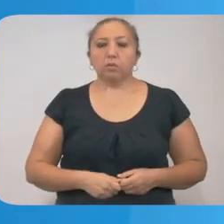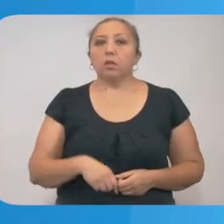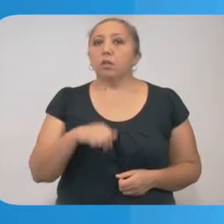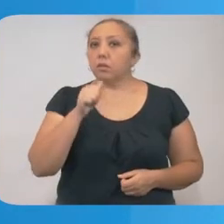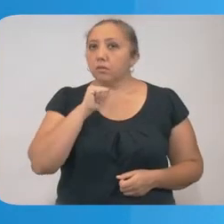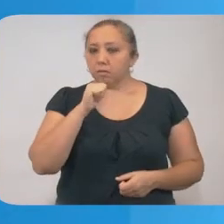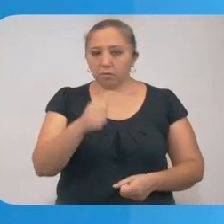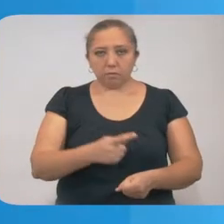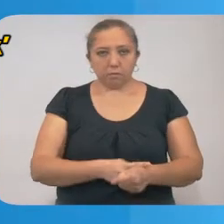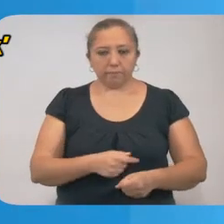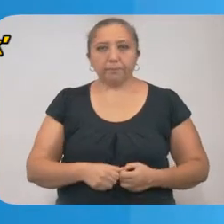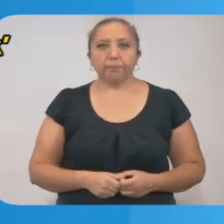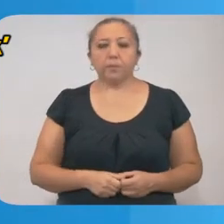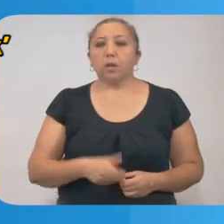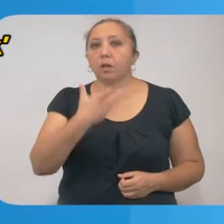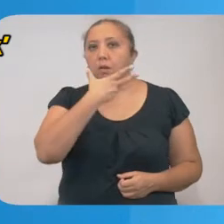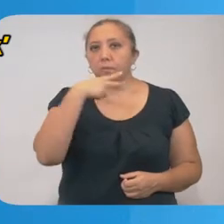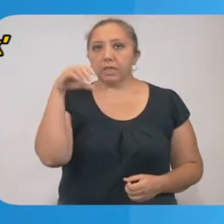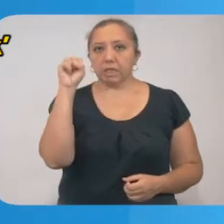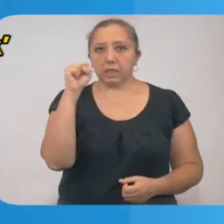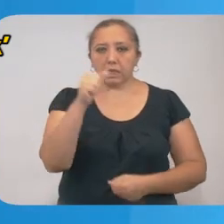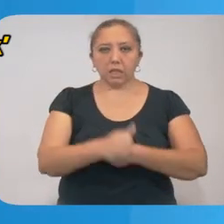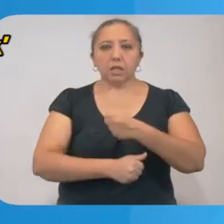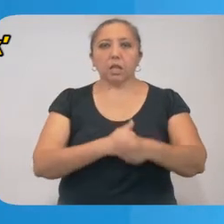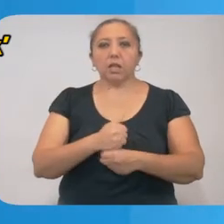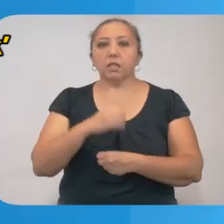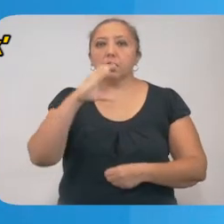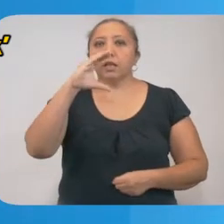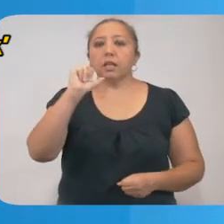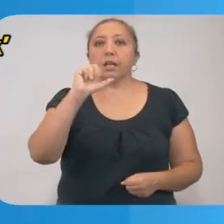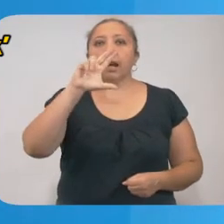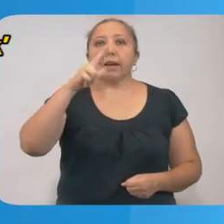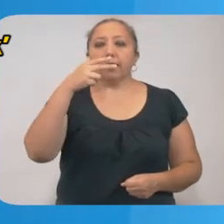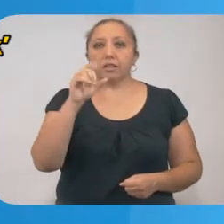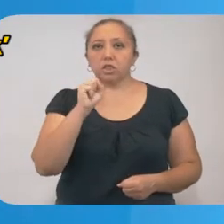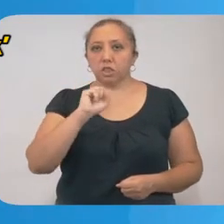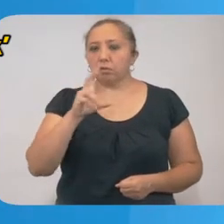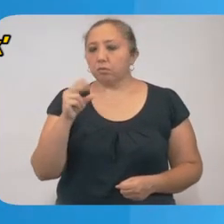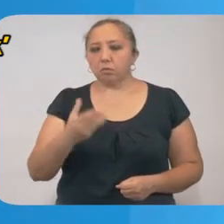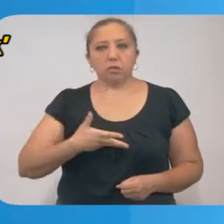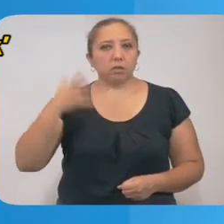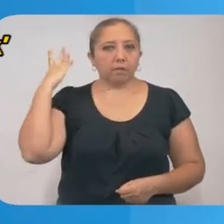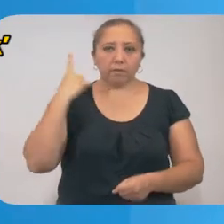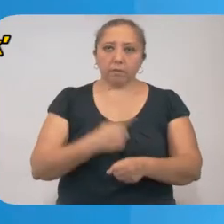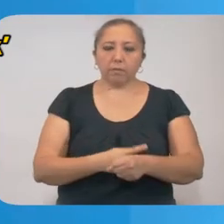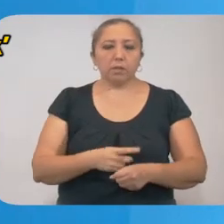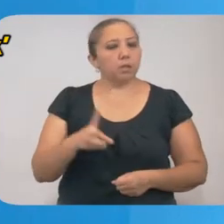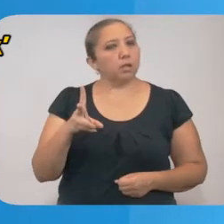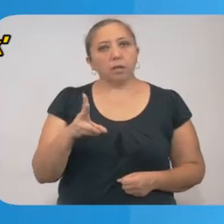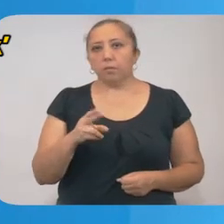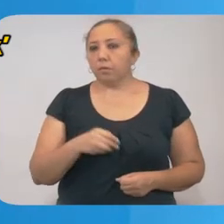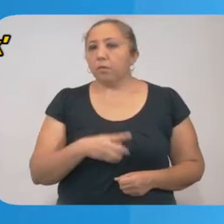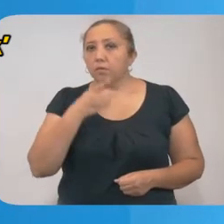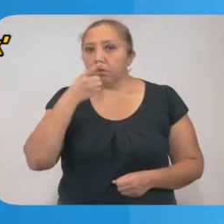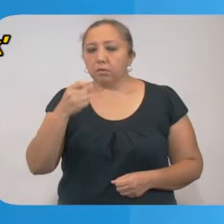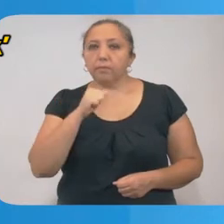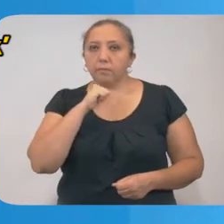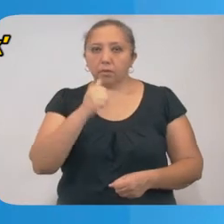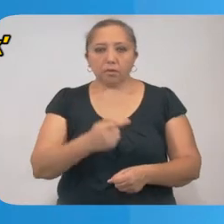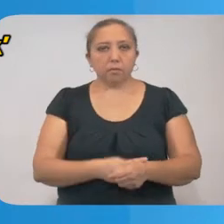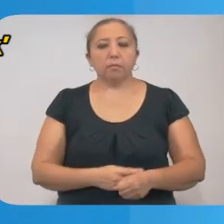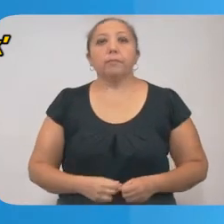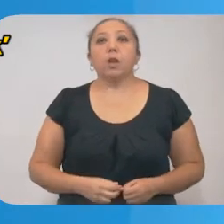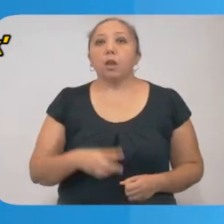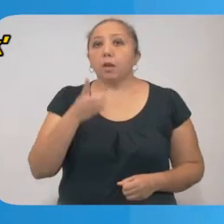reporta asintomático. Hombre de 60 años de Cacalchén, sin reporte de enfermedades previas. Tampoco se reportan contactos,